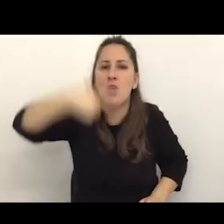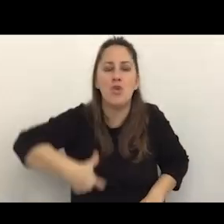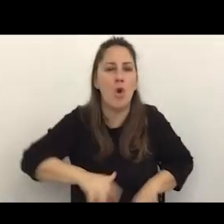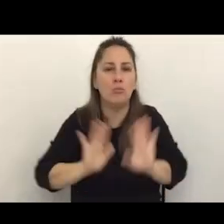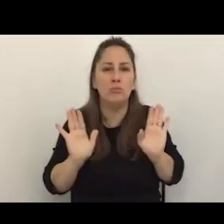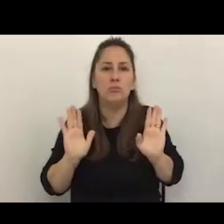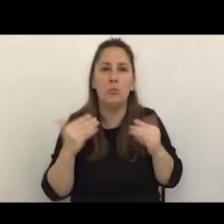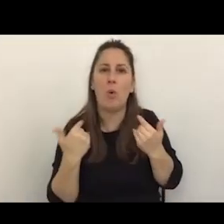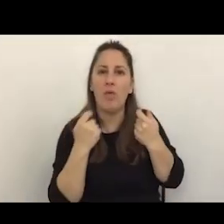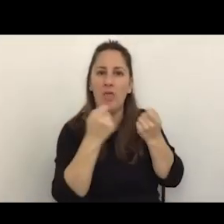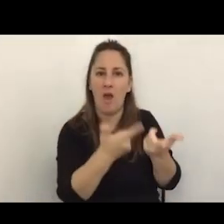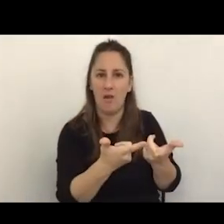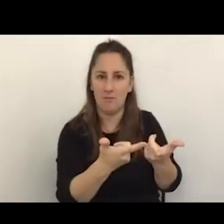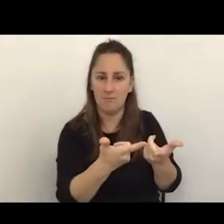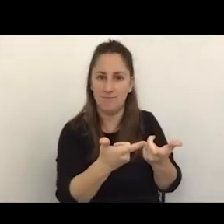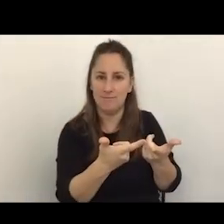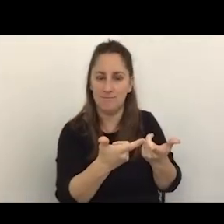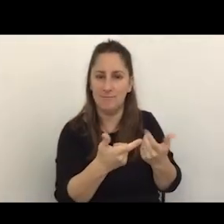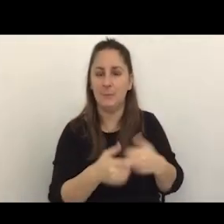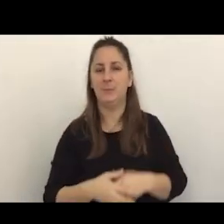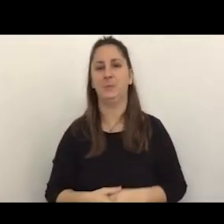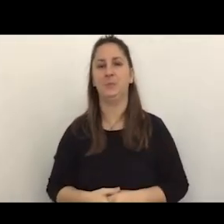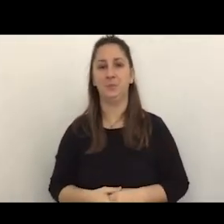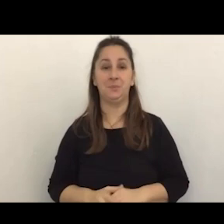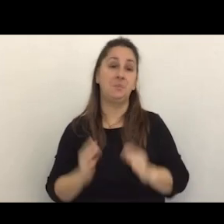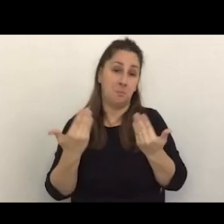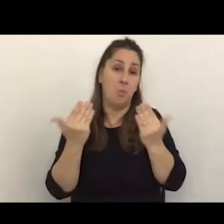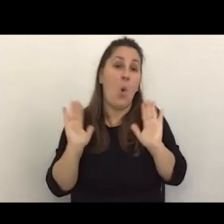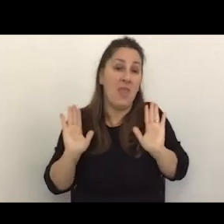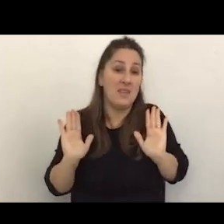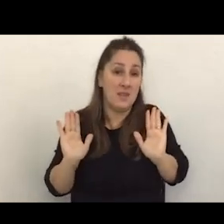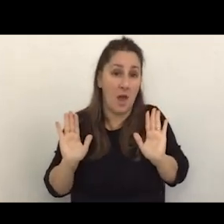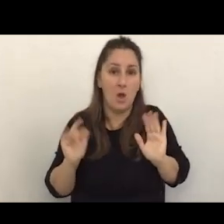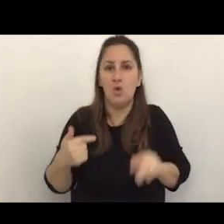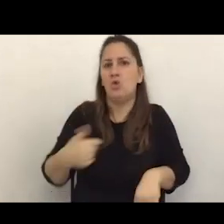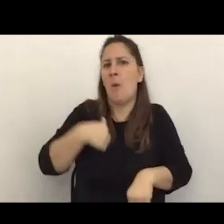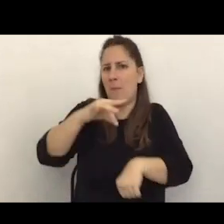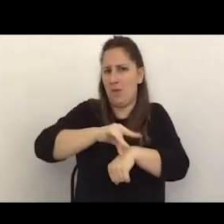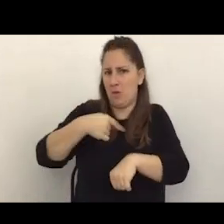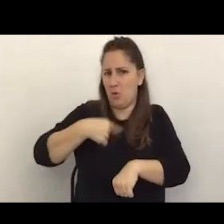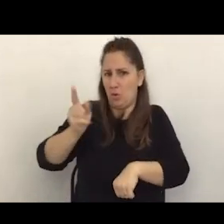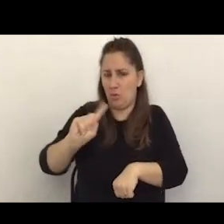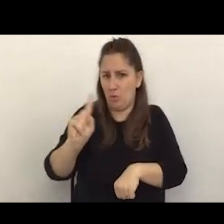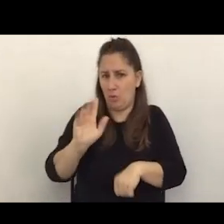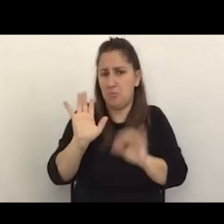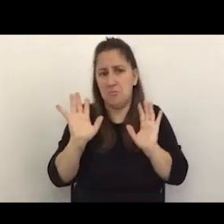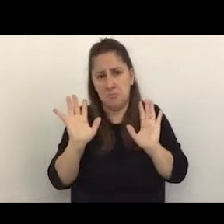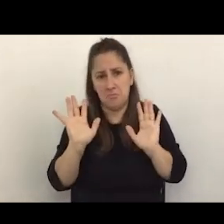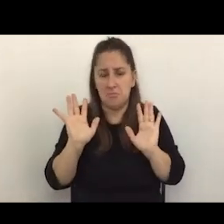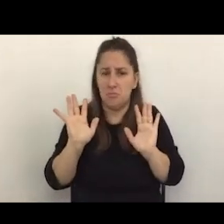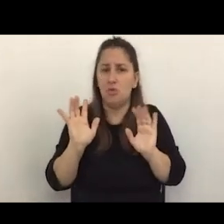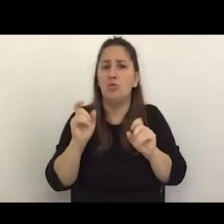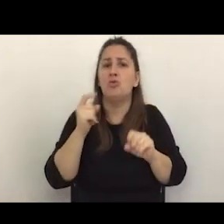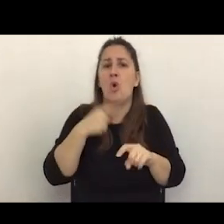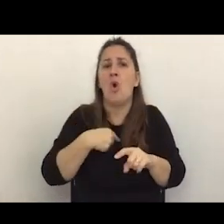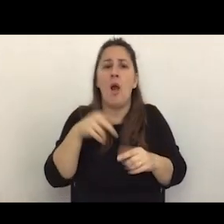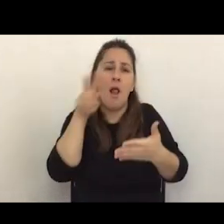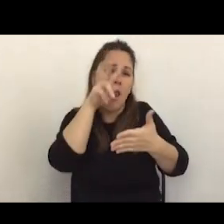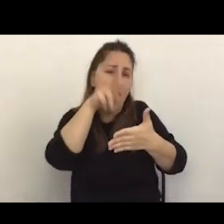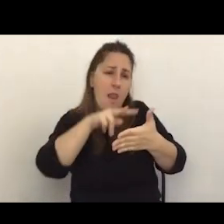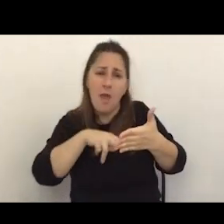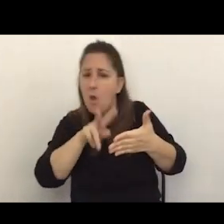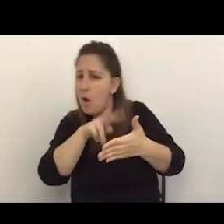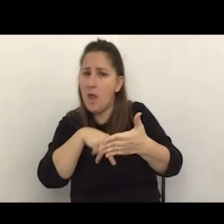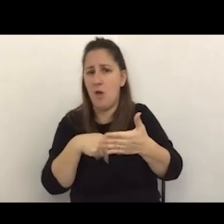trasplante. ¿Sí? Es una posibilidad. Insisto, yo no soy médico, hablo por lo que leo más que por lo que sé.